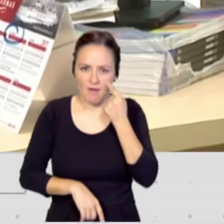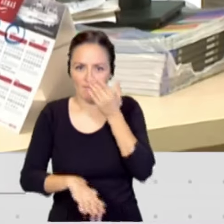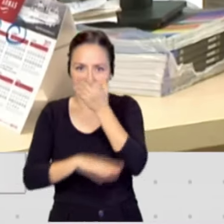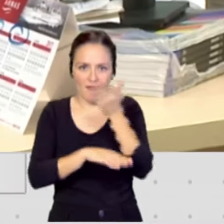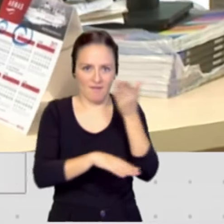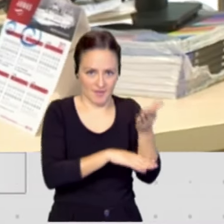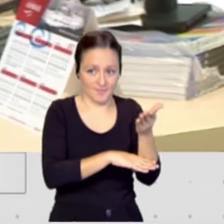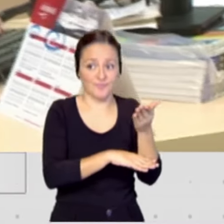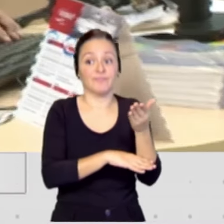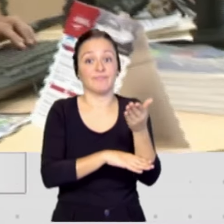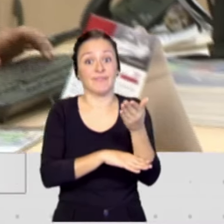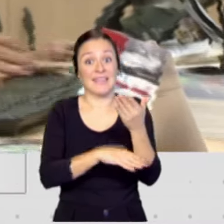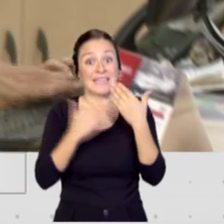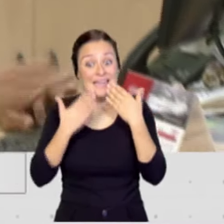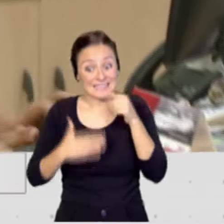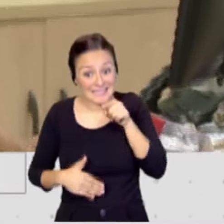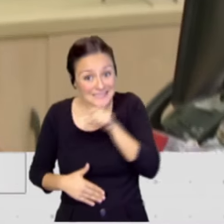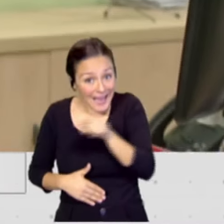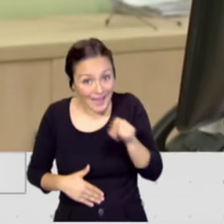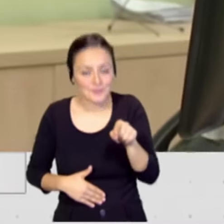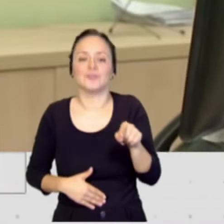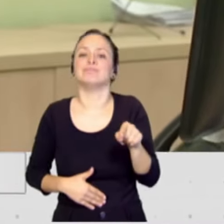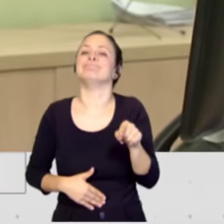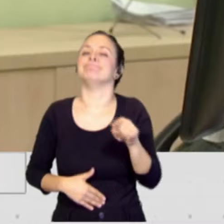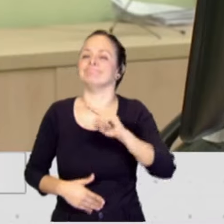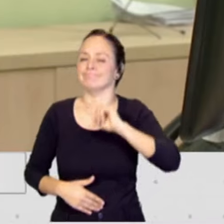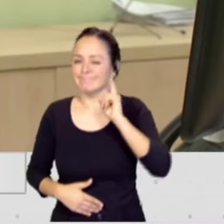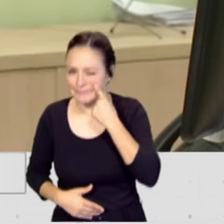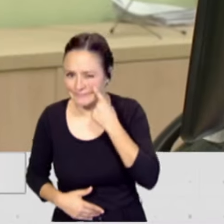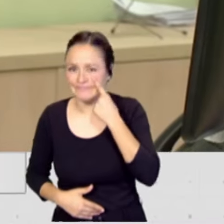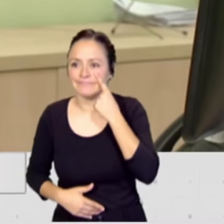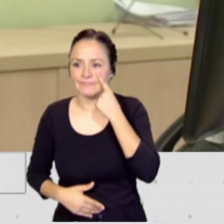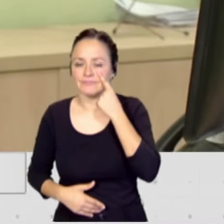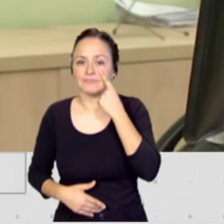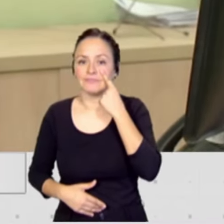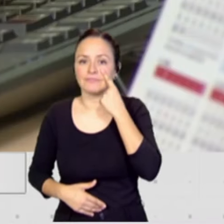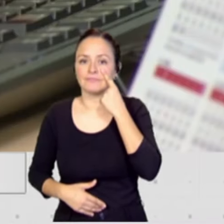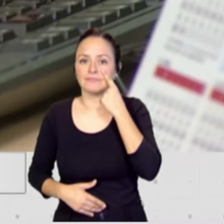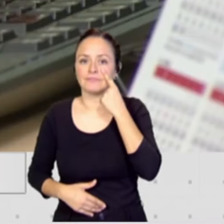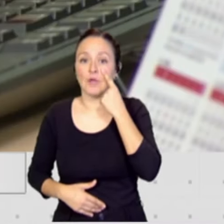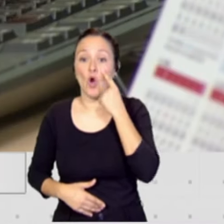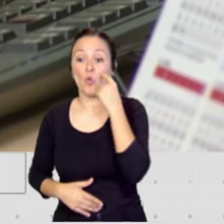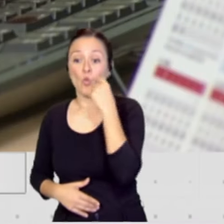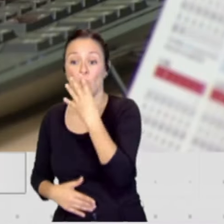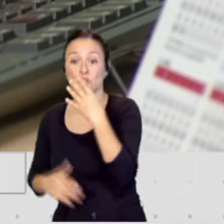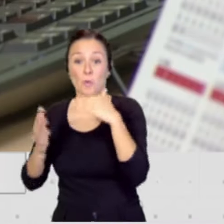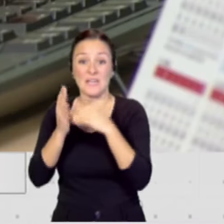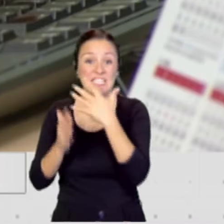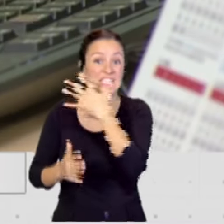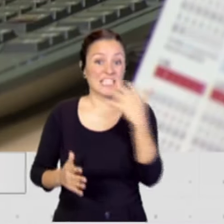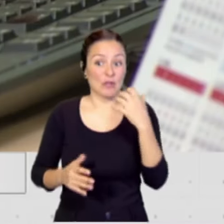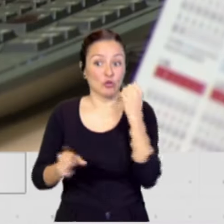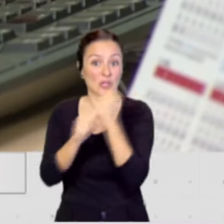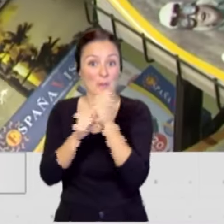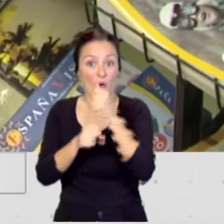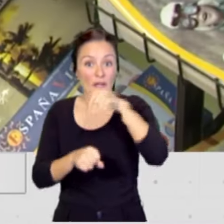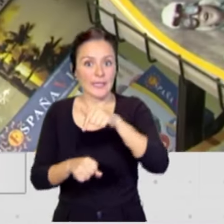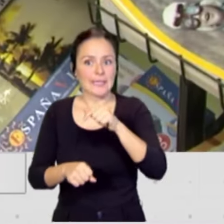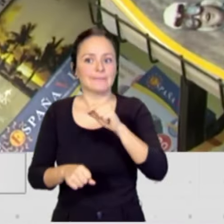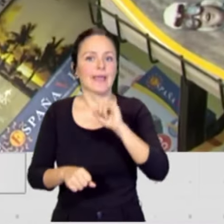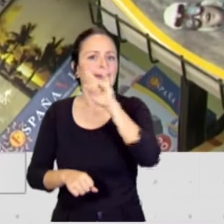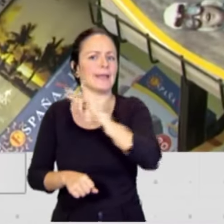actividad eh resultaron Nada menos que un afloramiento de más de 4500 empleos en Canarias 3000 de ellos